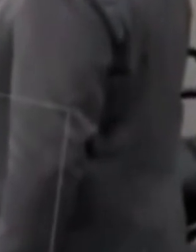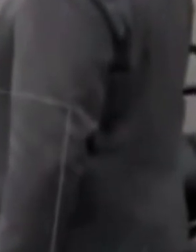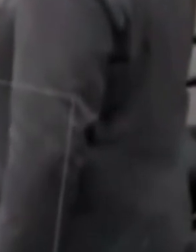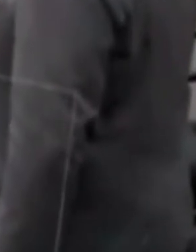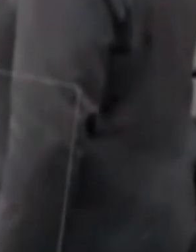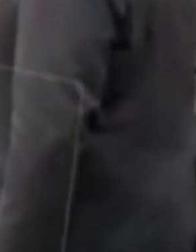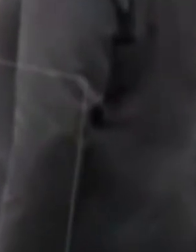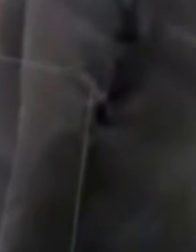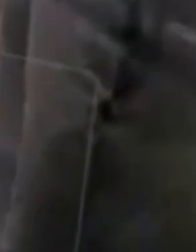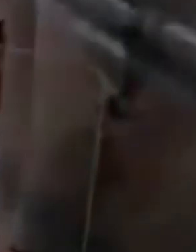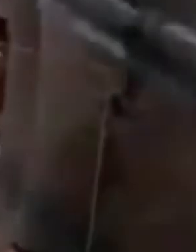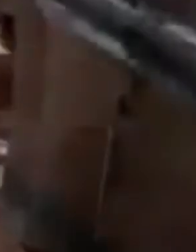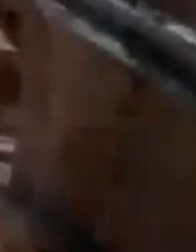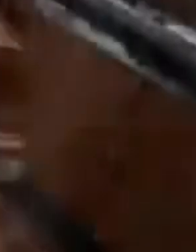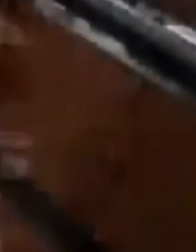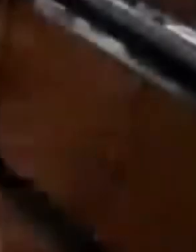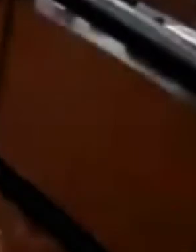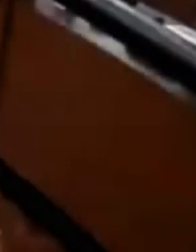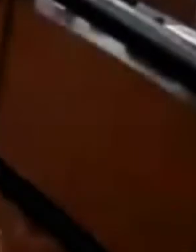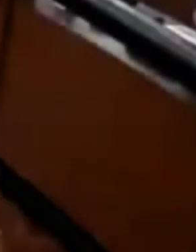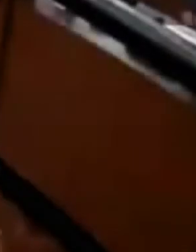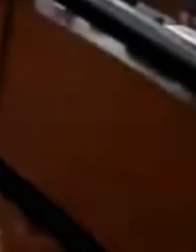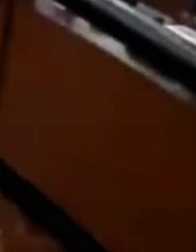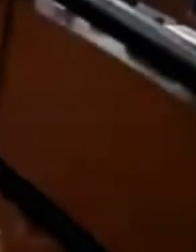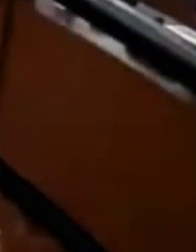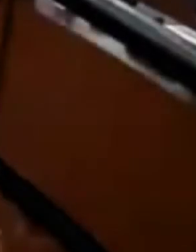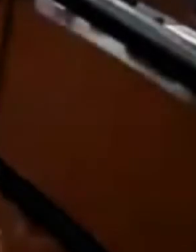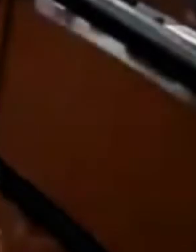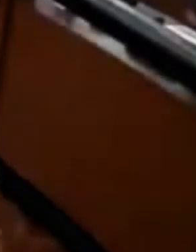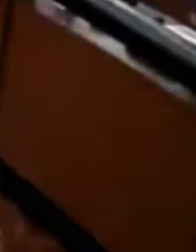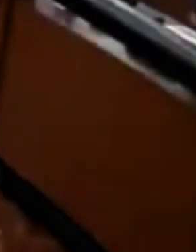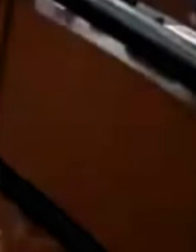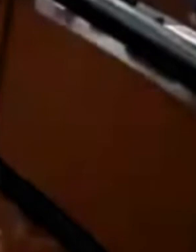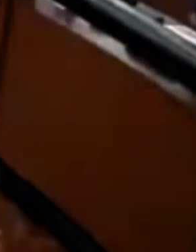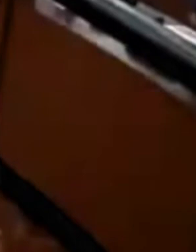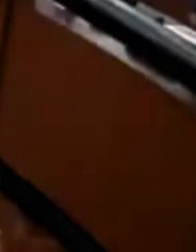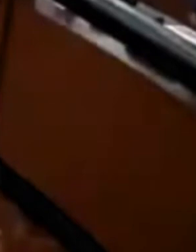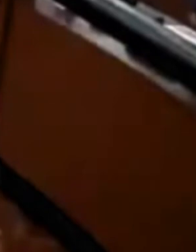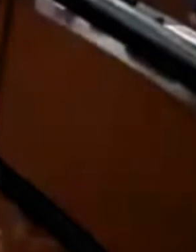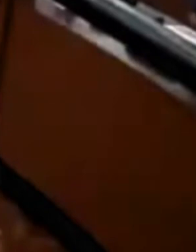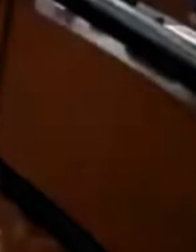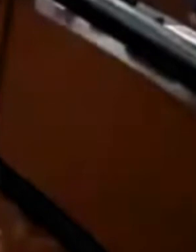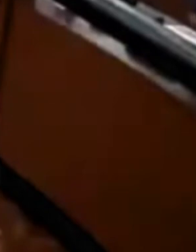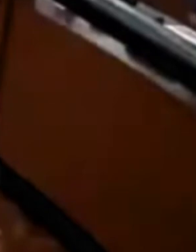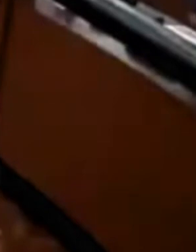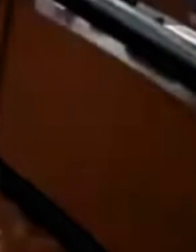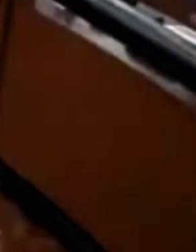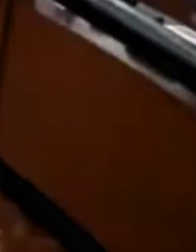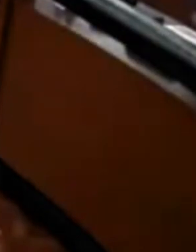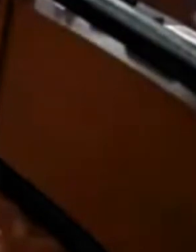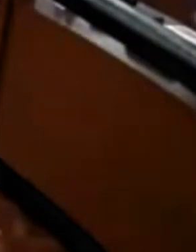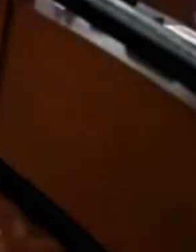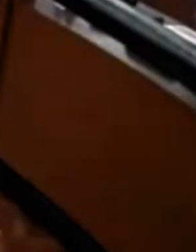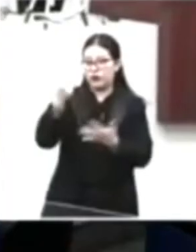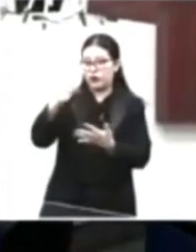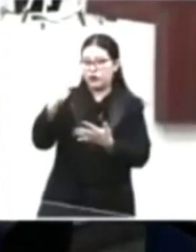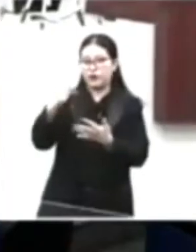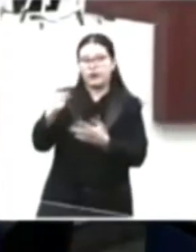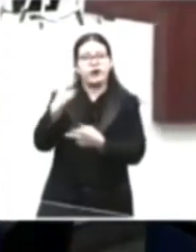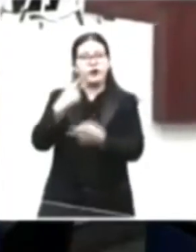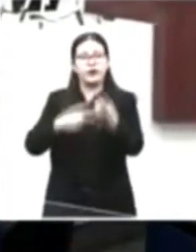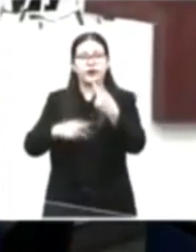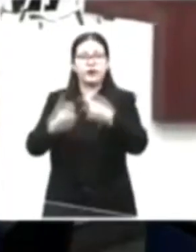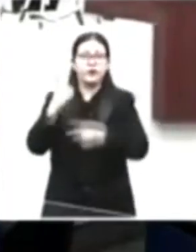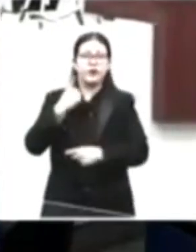ya muy cerca del 2024, pero bueno, pues ahí está la iniciativa, y ojalá y pudiéramos contar con un